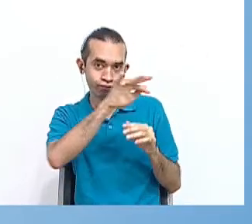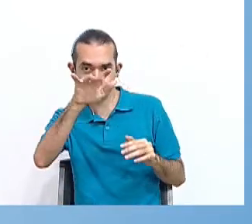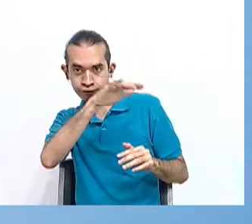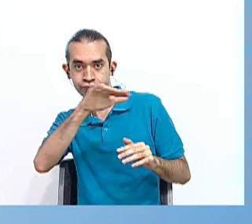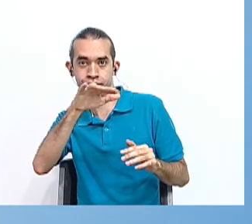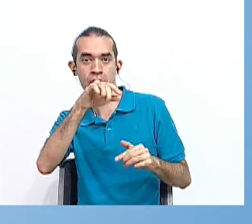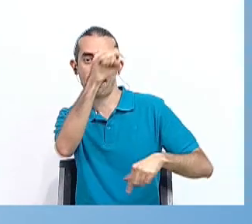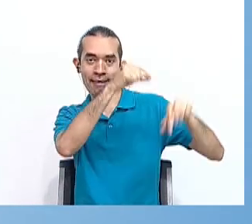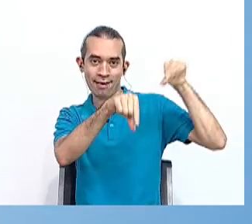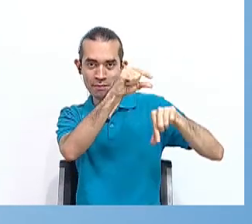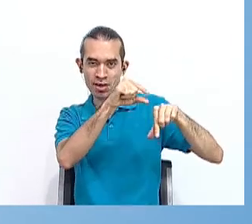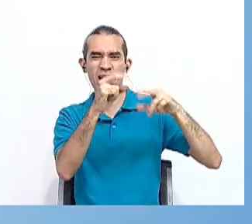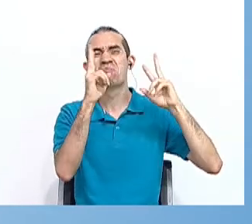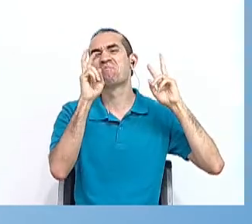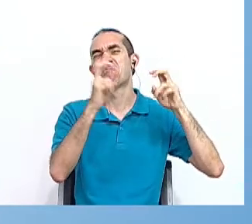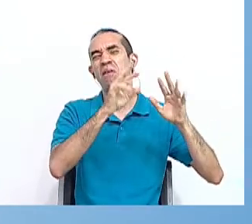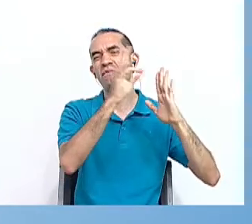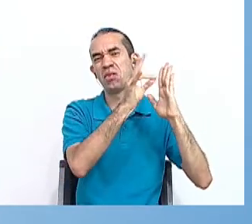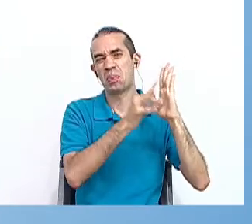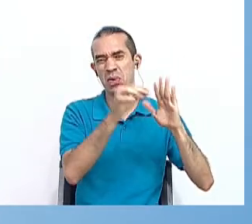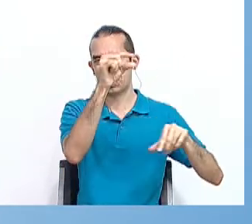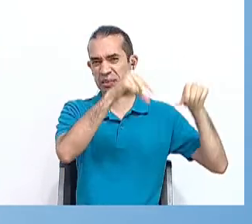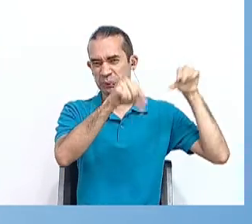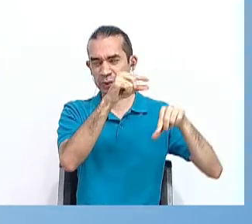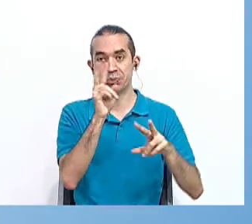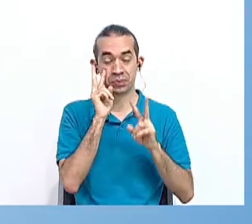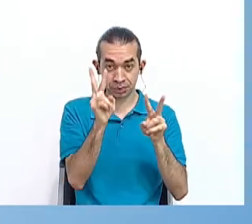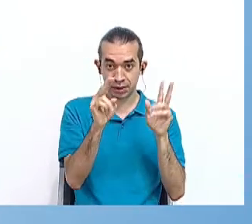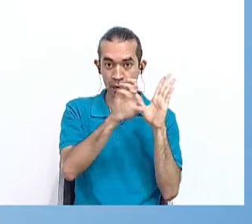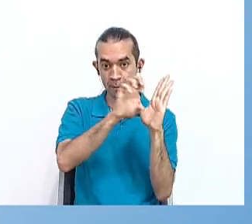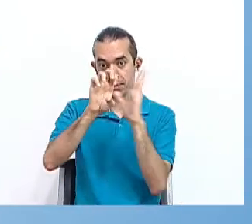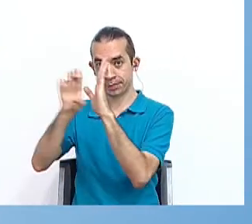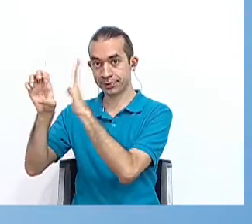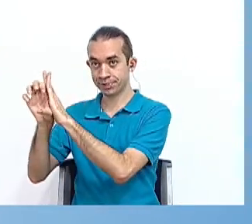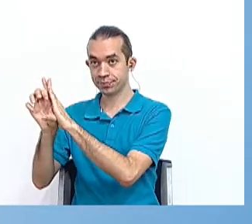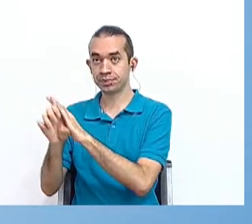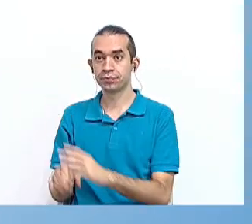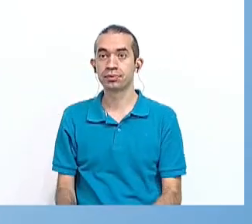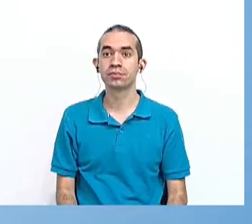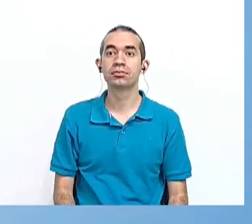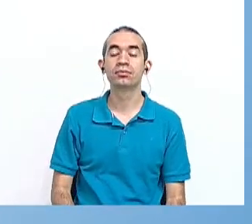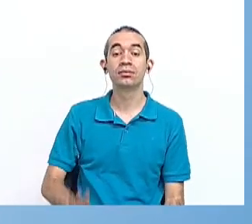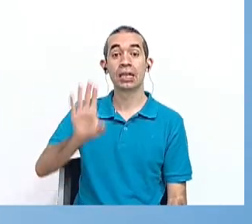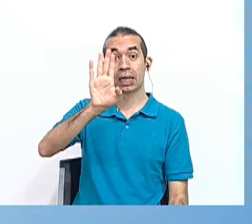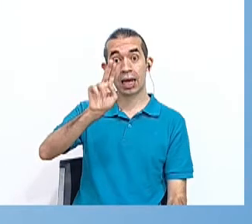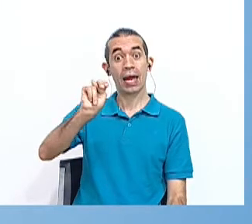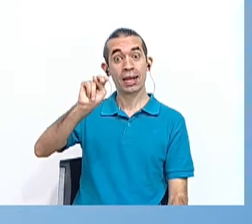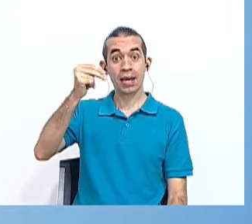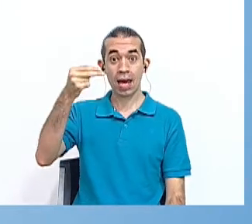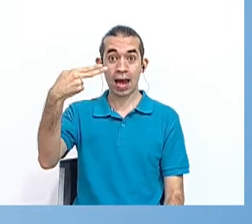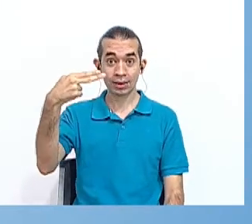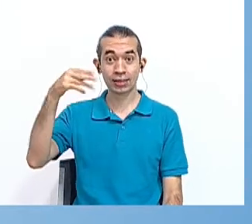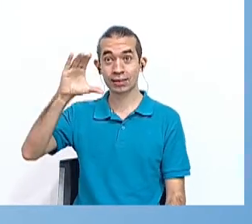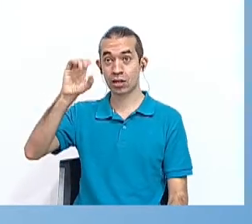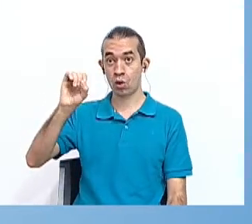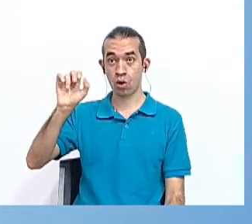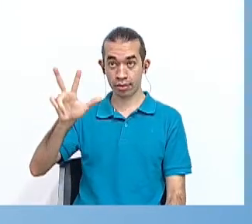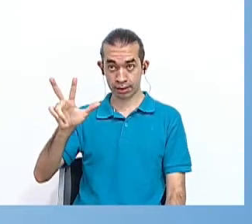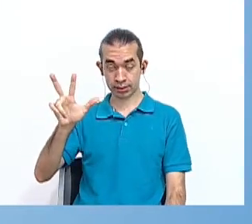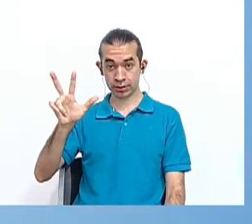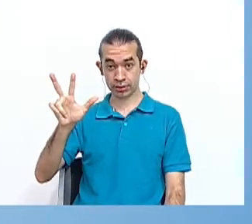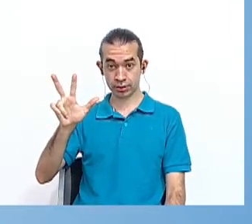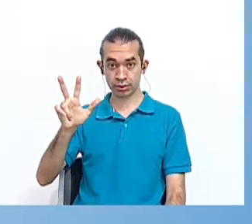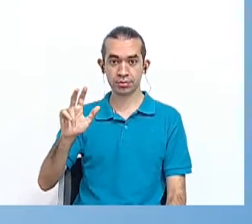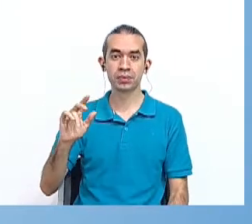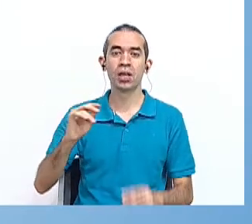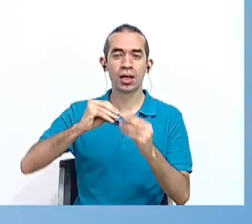como la que están viendo en pantalla con estos 3 ejemplos. Veamos, tenemos el bicarbonato de sodio, estoy indicando sus